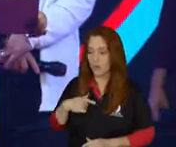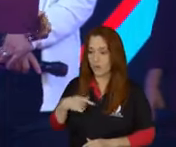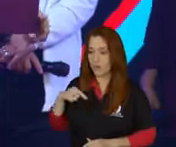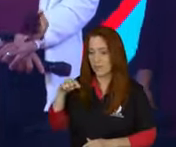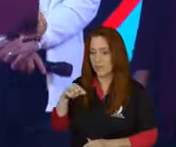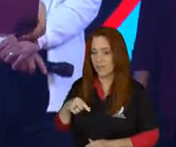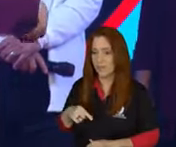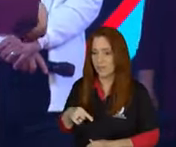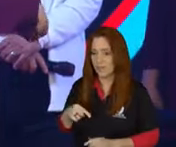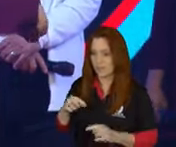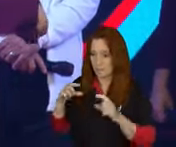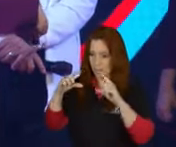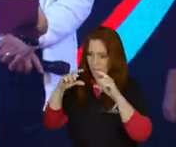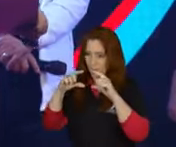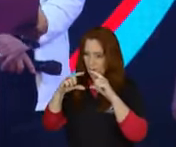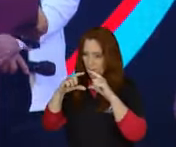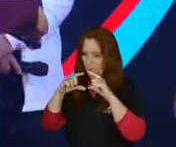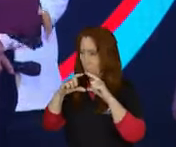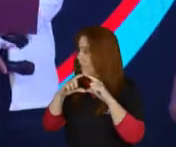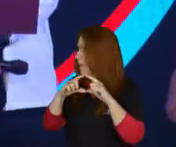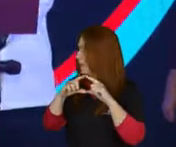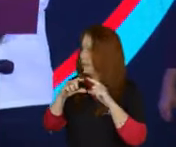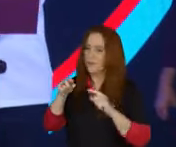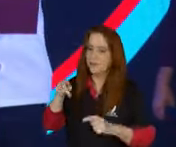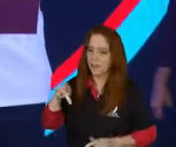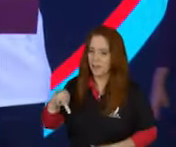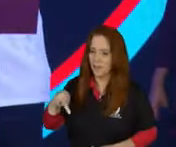arroz. Eso fue,